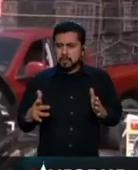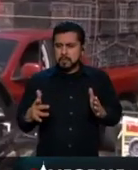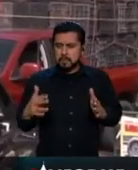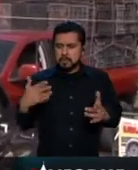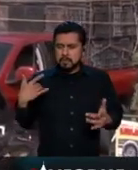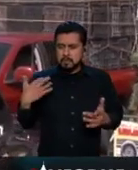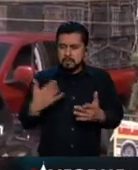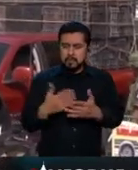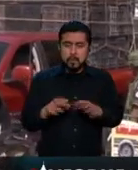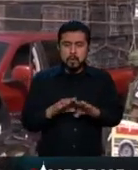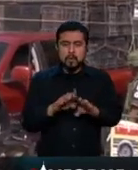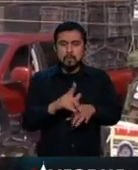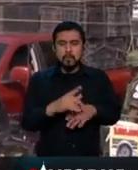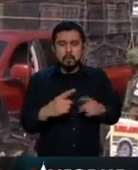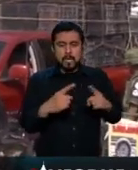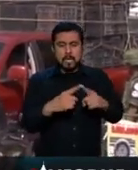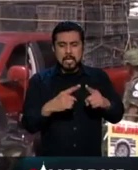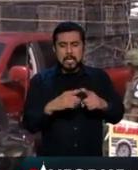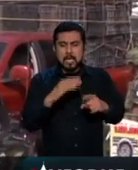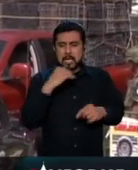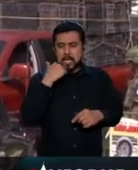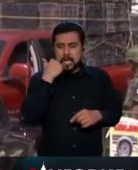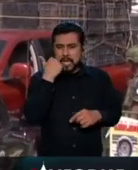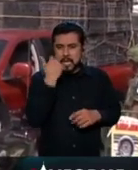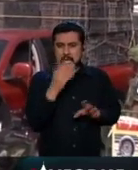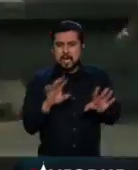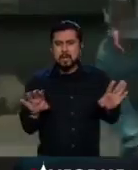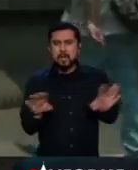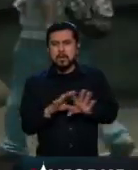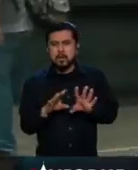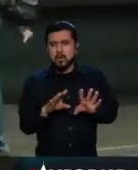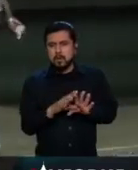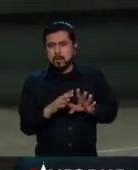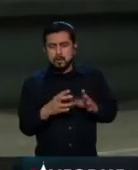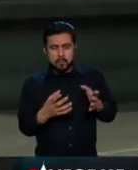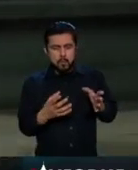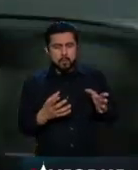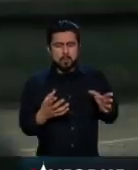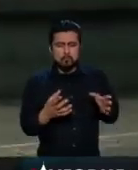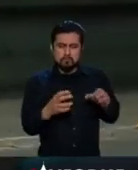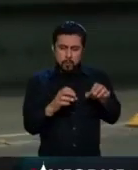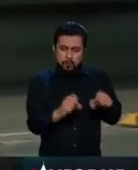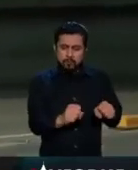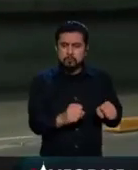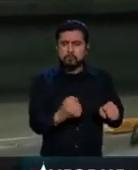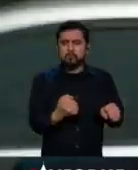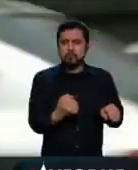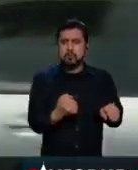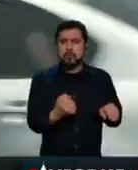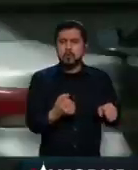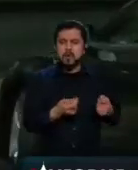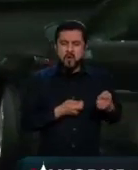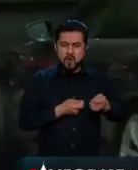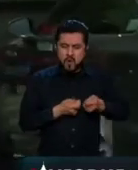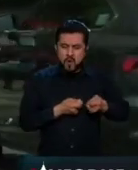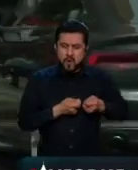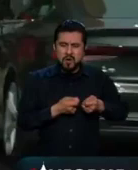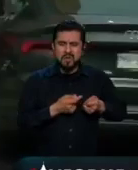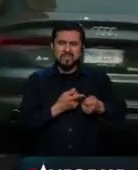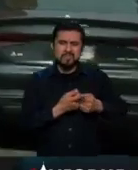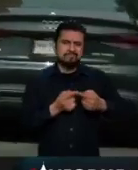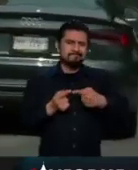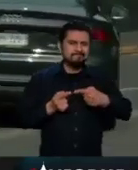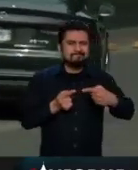la Iglesia moral, lo que ha tenido consecuencias y forcejeos políticos con el Estado laico